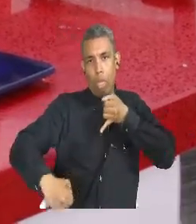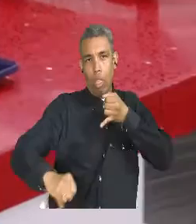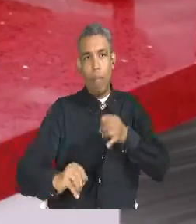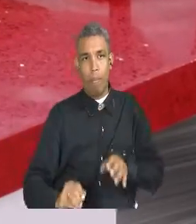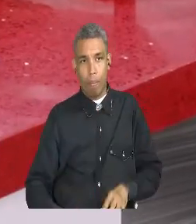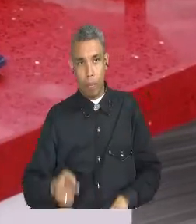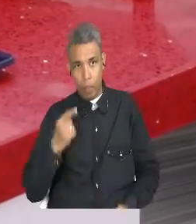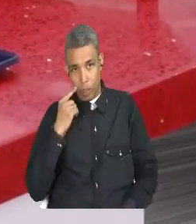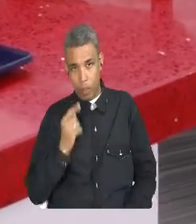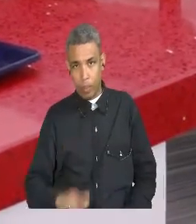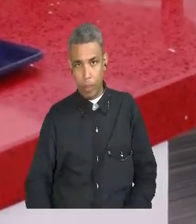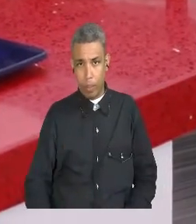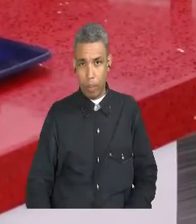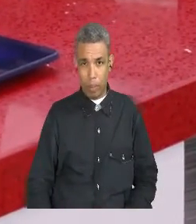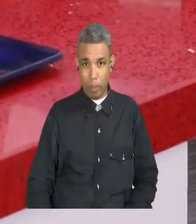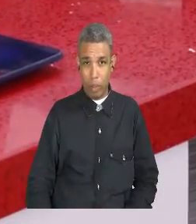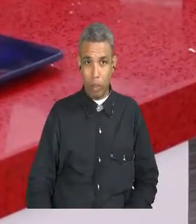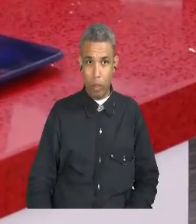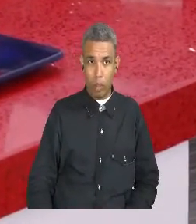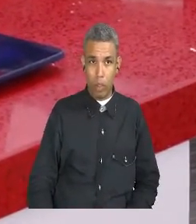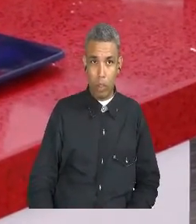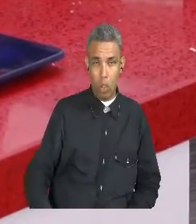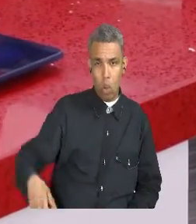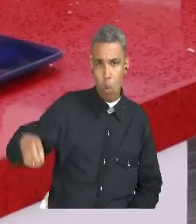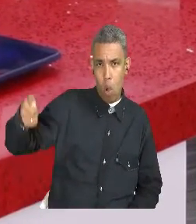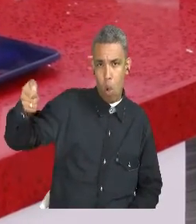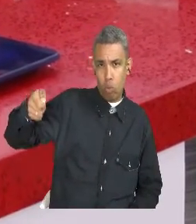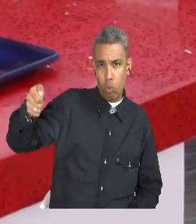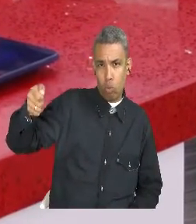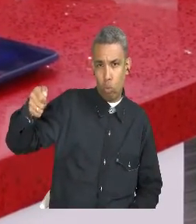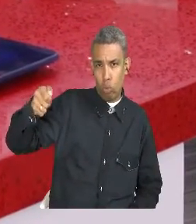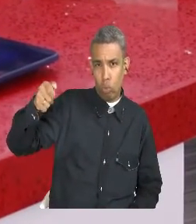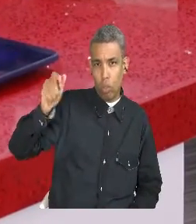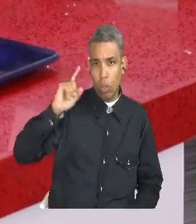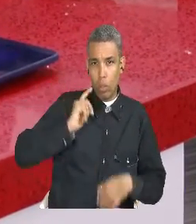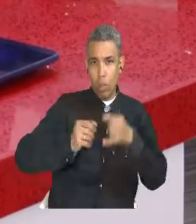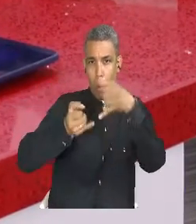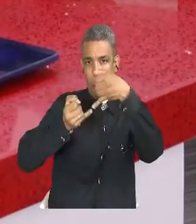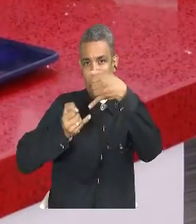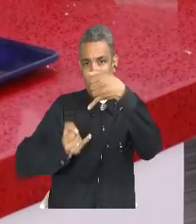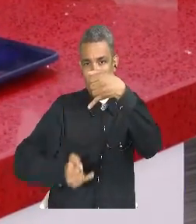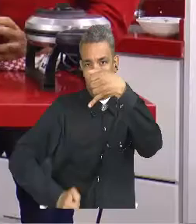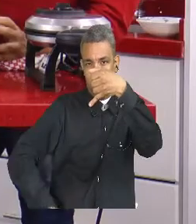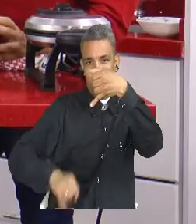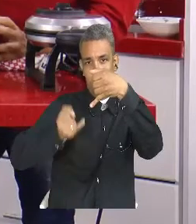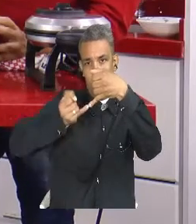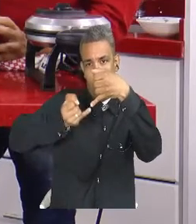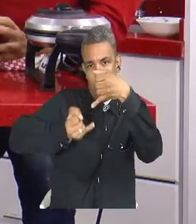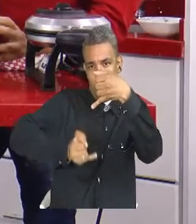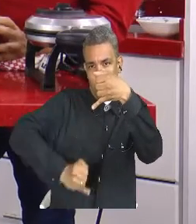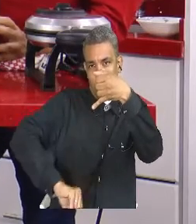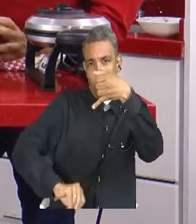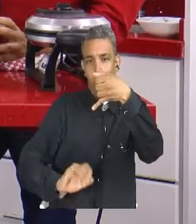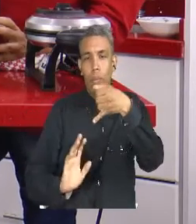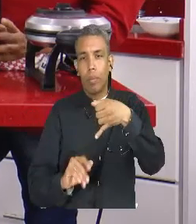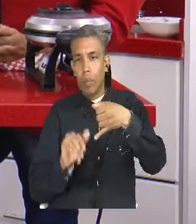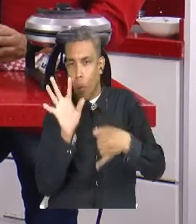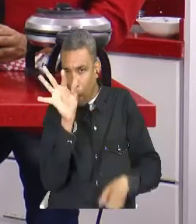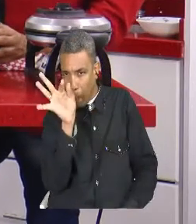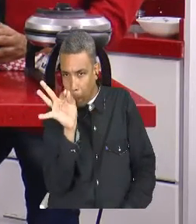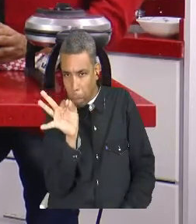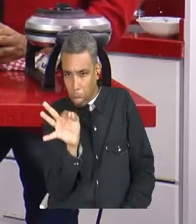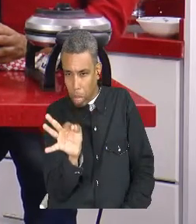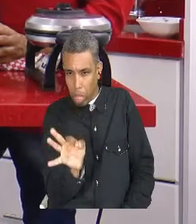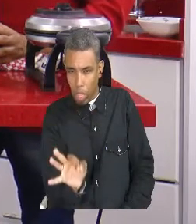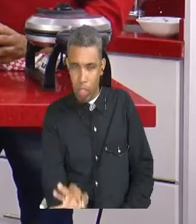rápidamente. ¿Sí? ¿Por qué bato rápidamente? Acuerden que la mantequilla quedó líquida y tenemos huevo. Si la cae directamente, el